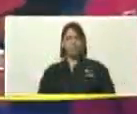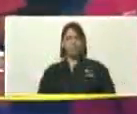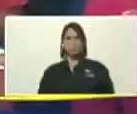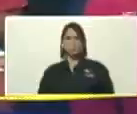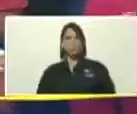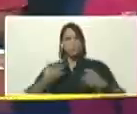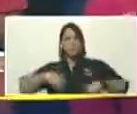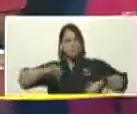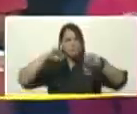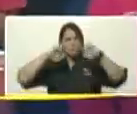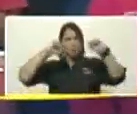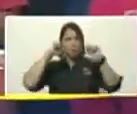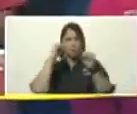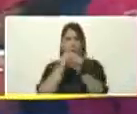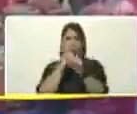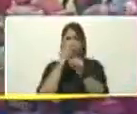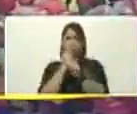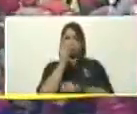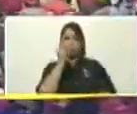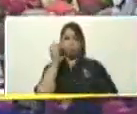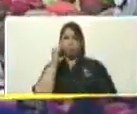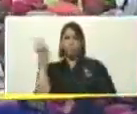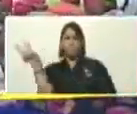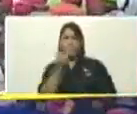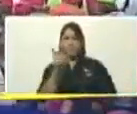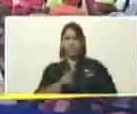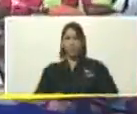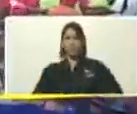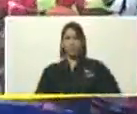¡Que viva la clase obrera de Venezuela!